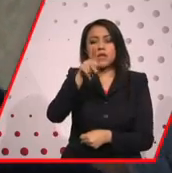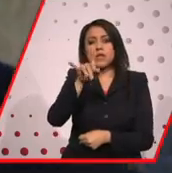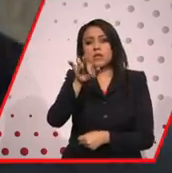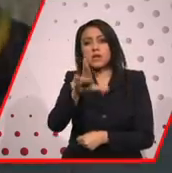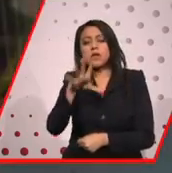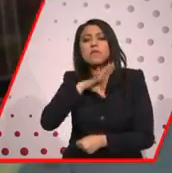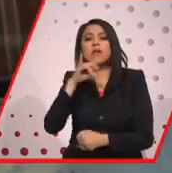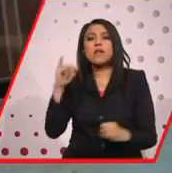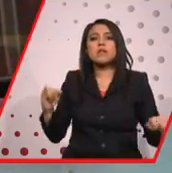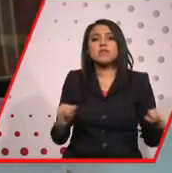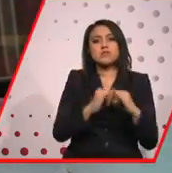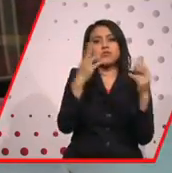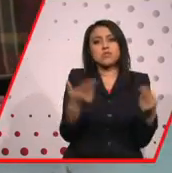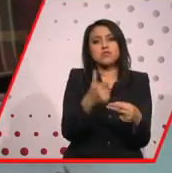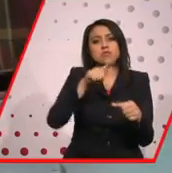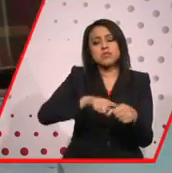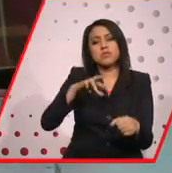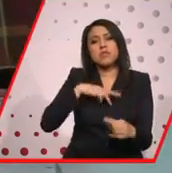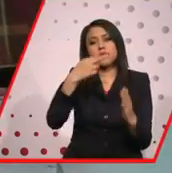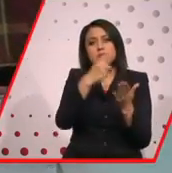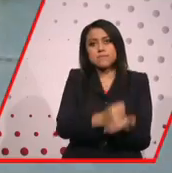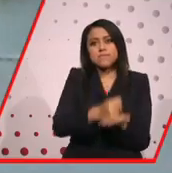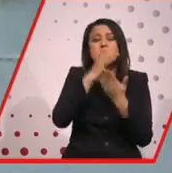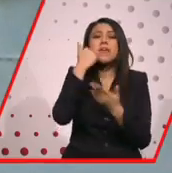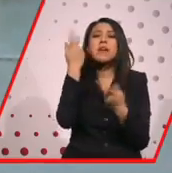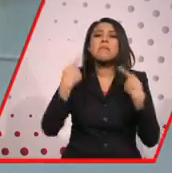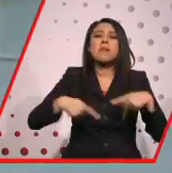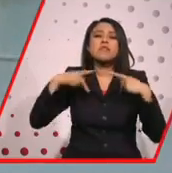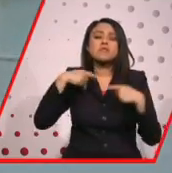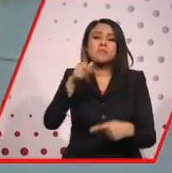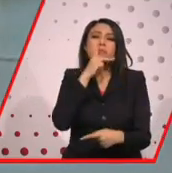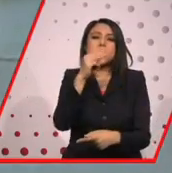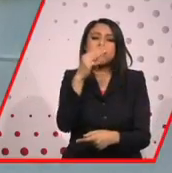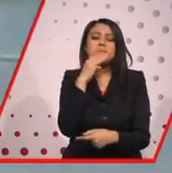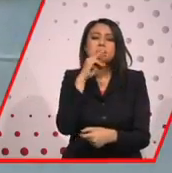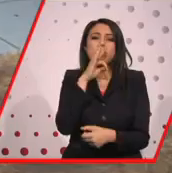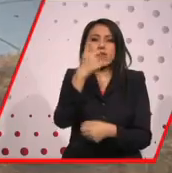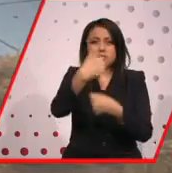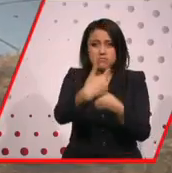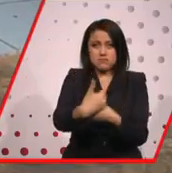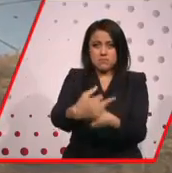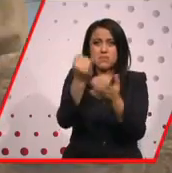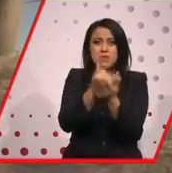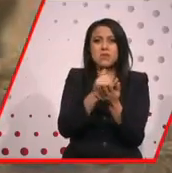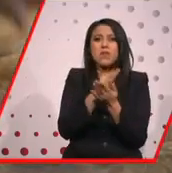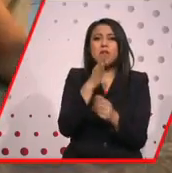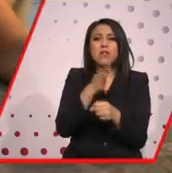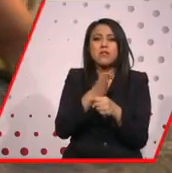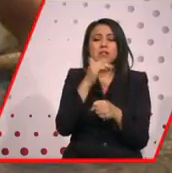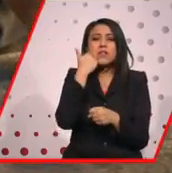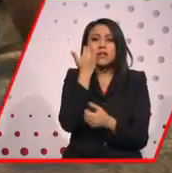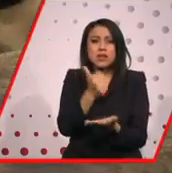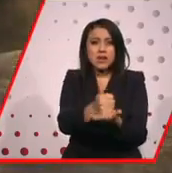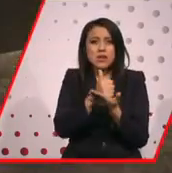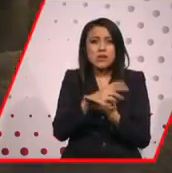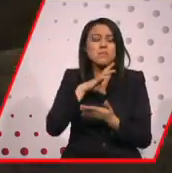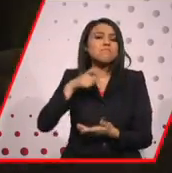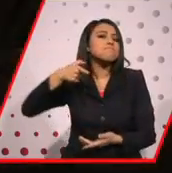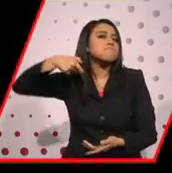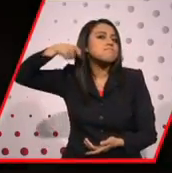de Rehabilitación y sus padres hacen un llamado ante las cámaras de ACUSEP para solicitar la donación de aparatos